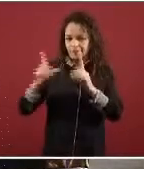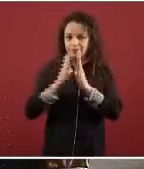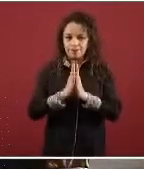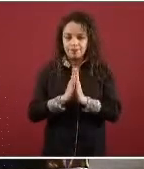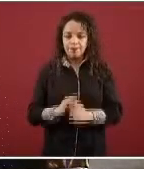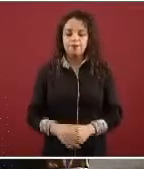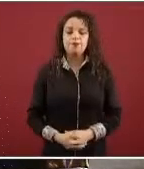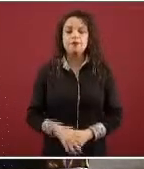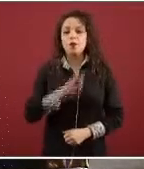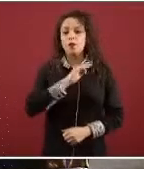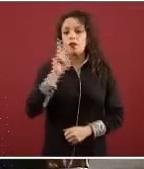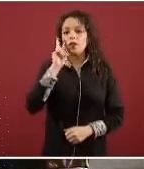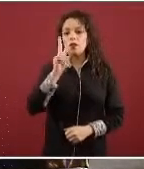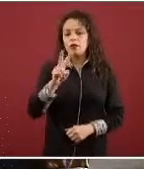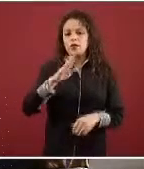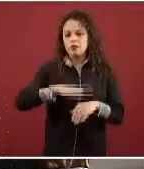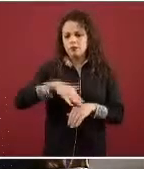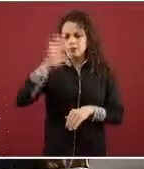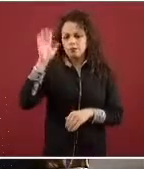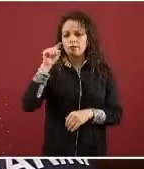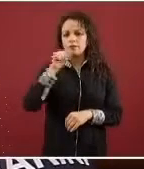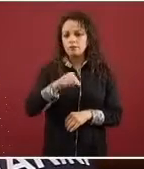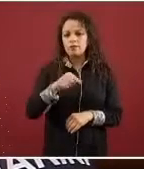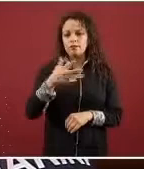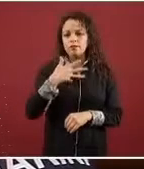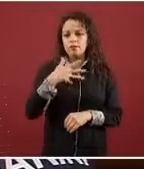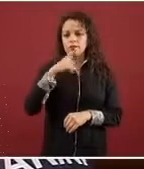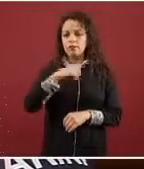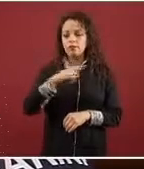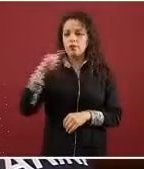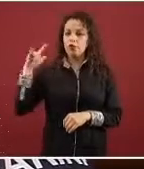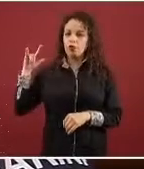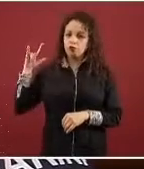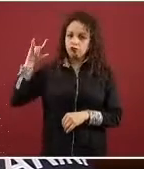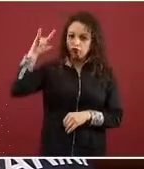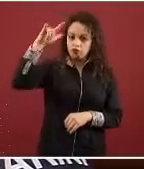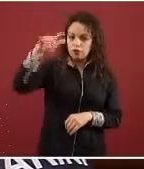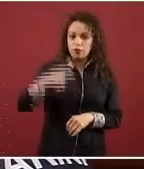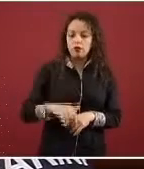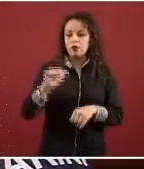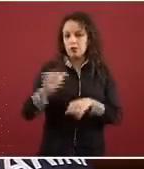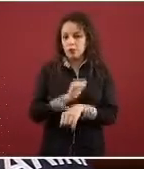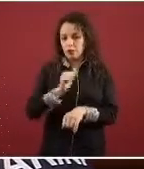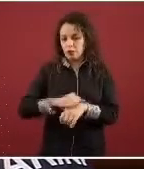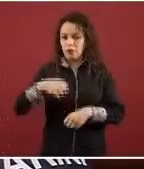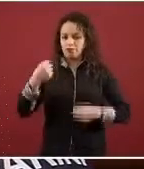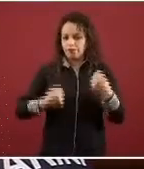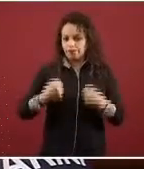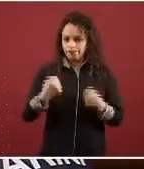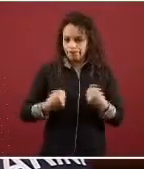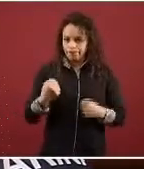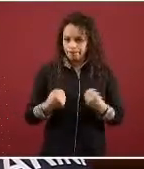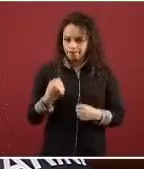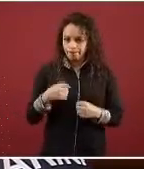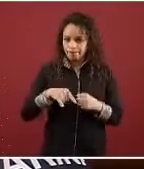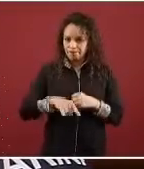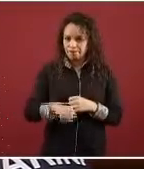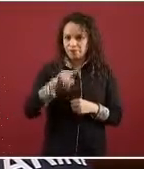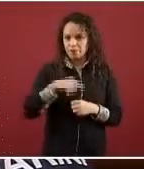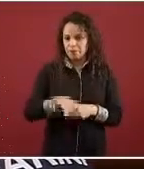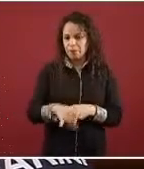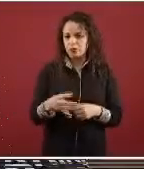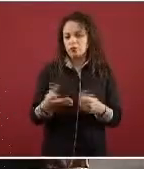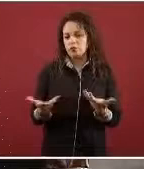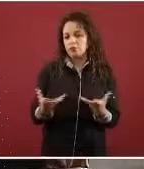otras capacidades como son aeronaves, vehículos terrestres, varios me refiero, que